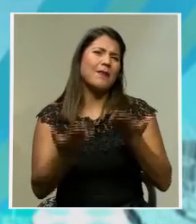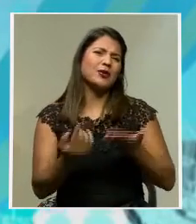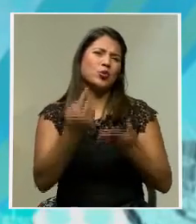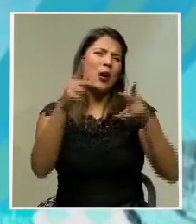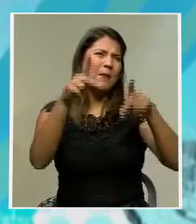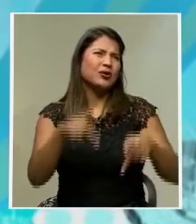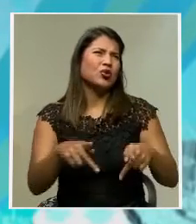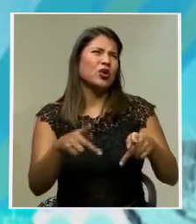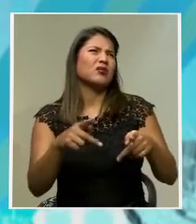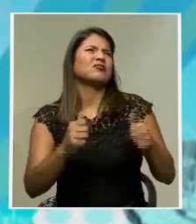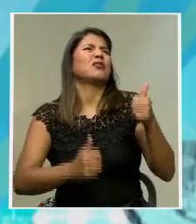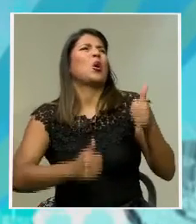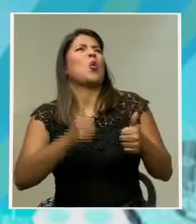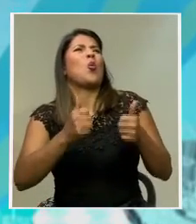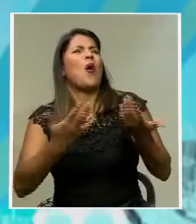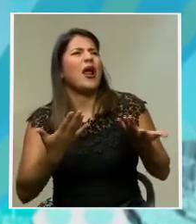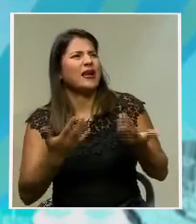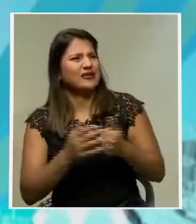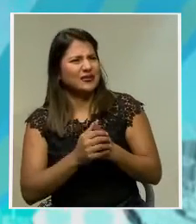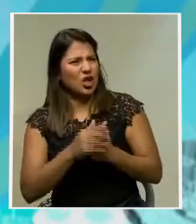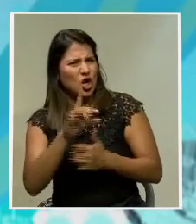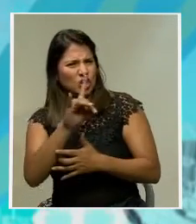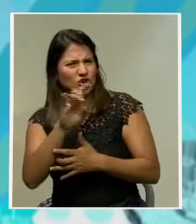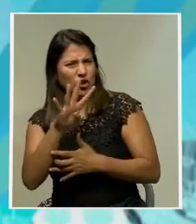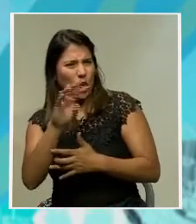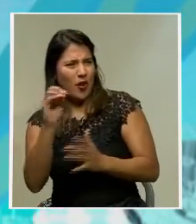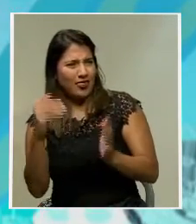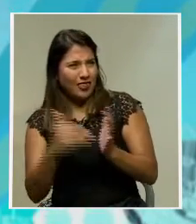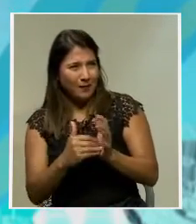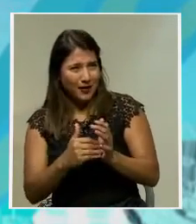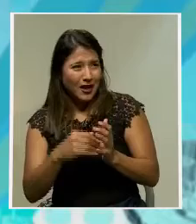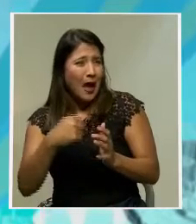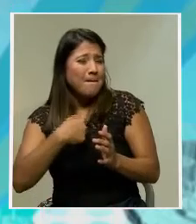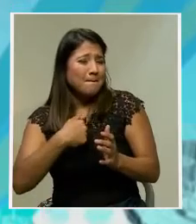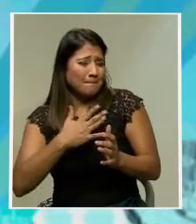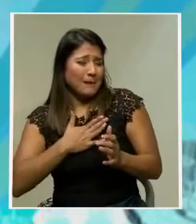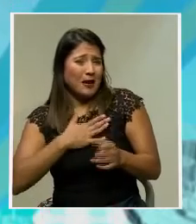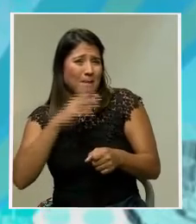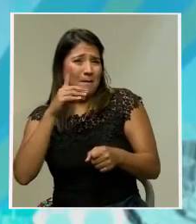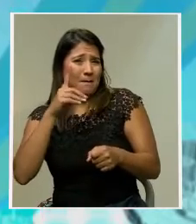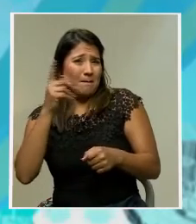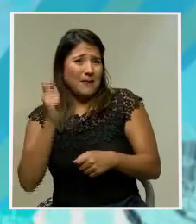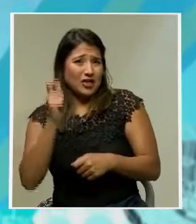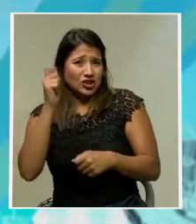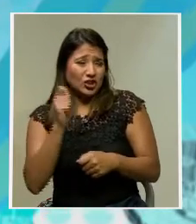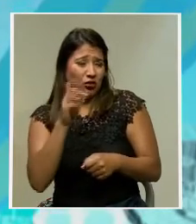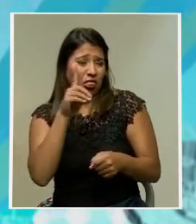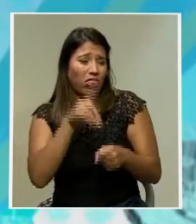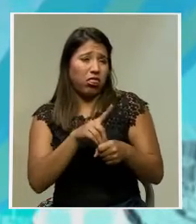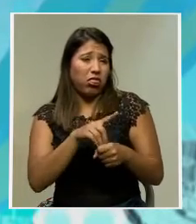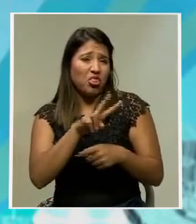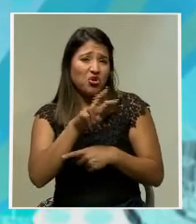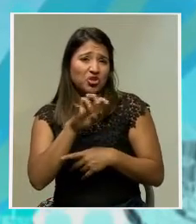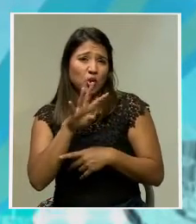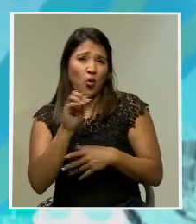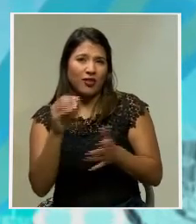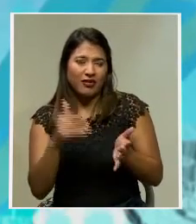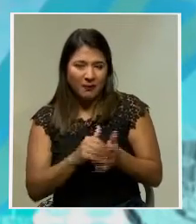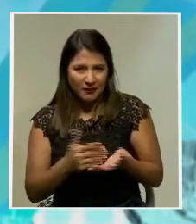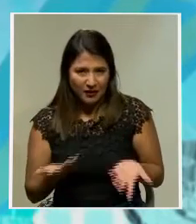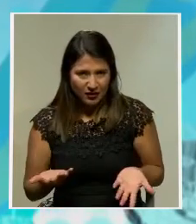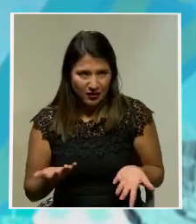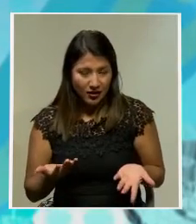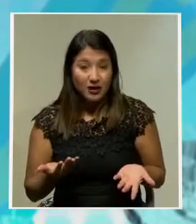pesos y con suerte, ¿verdad? Muestra la inequidad tremenda